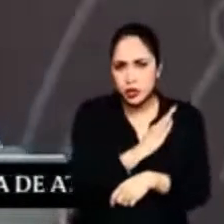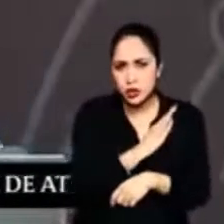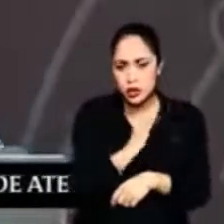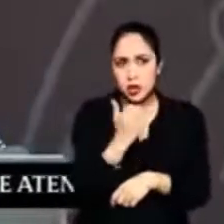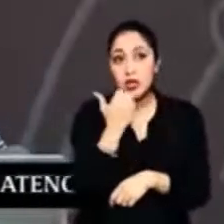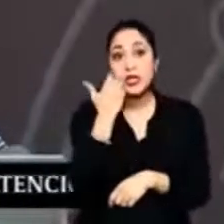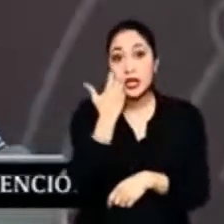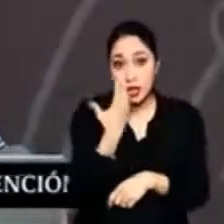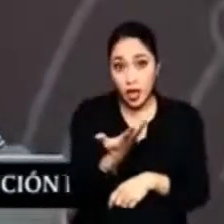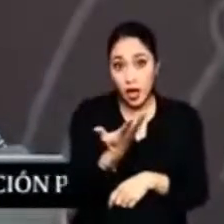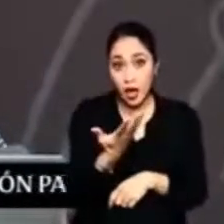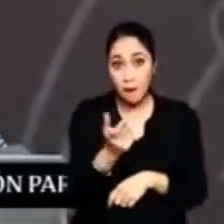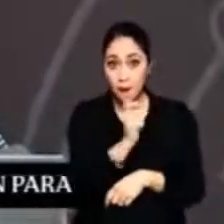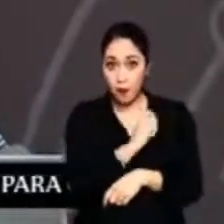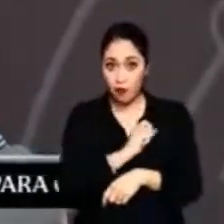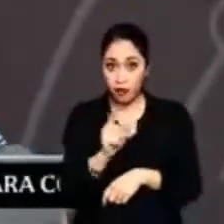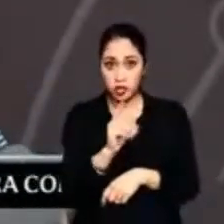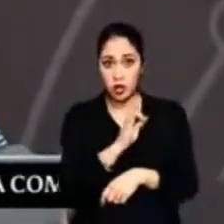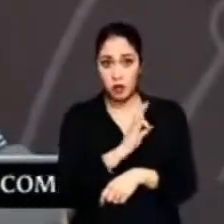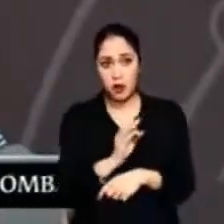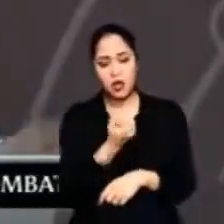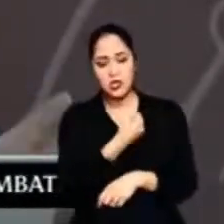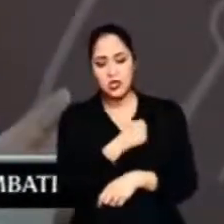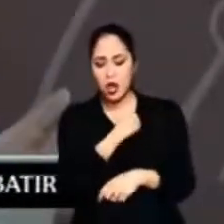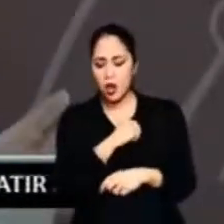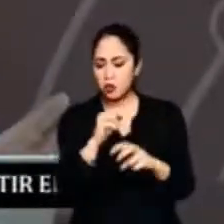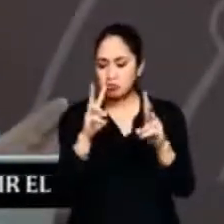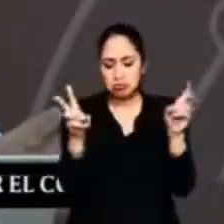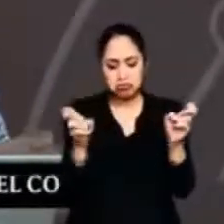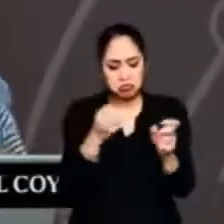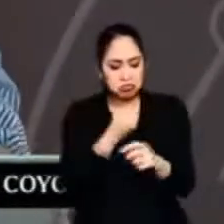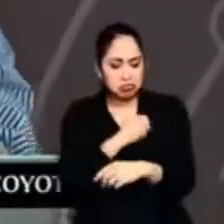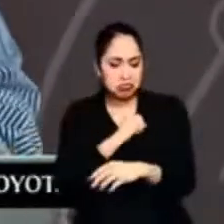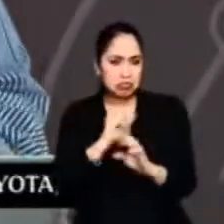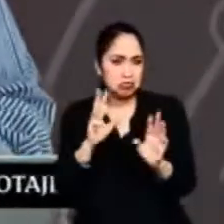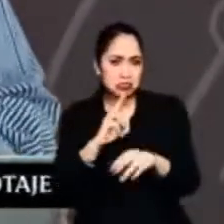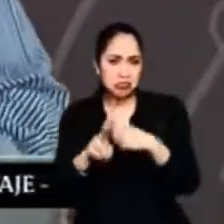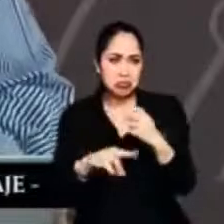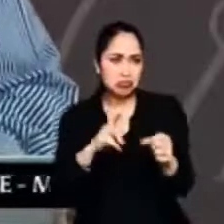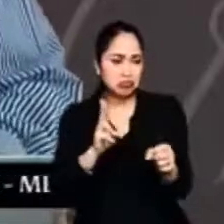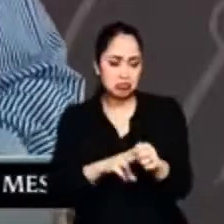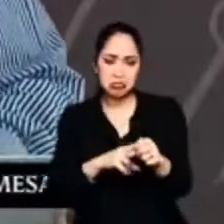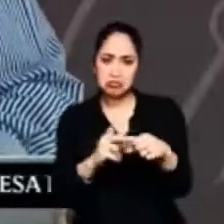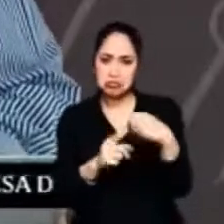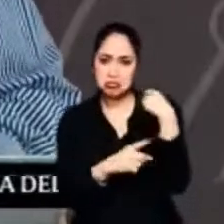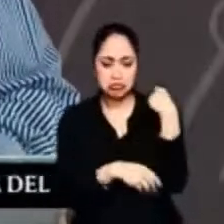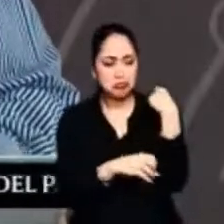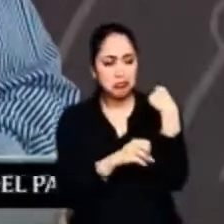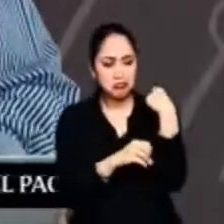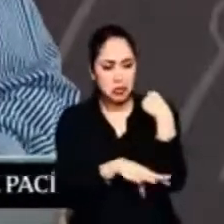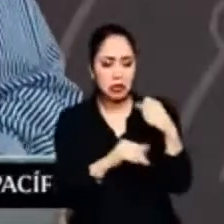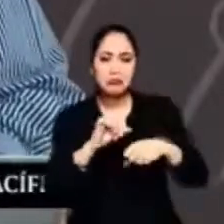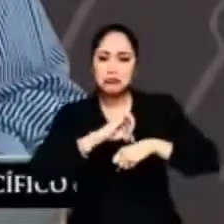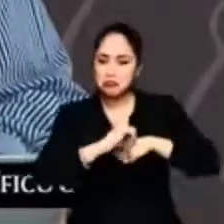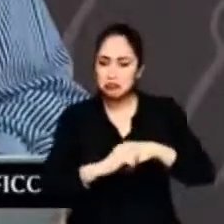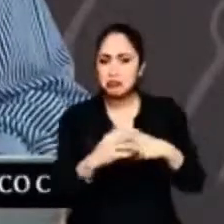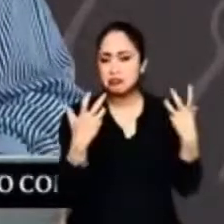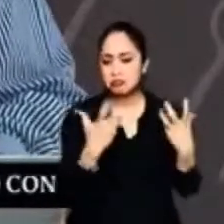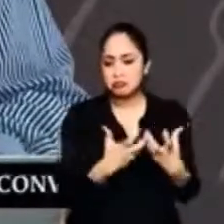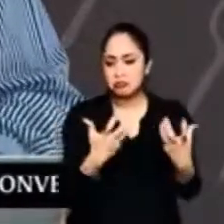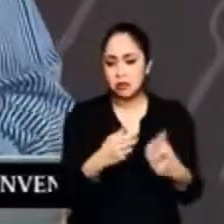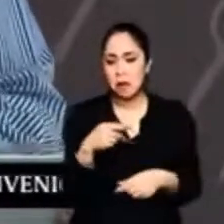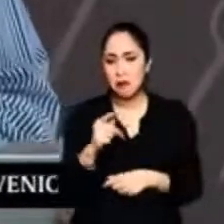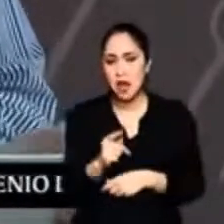profesionalmente sepan que es un tema de salud, como cualquier otro tema, y que deben de atenderlo. Y cuando se convenzan los que no